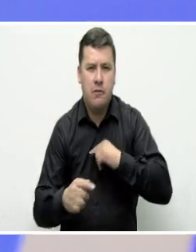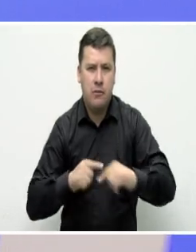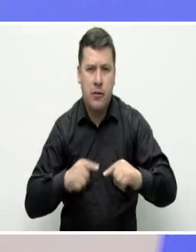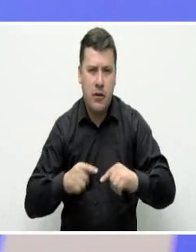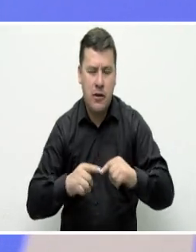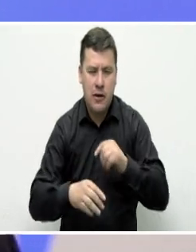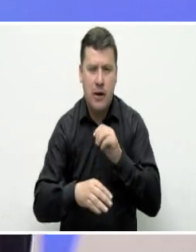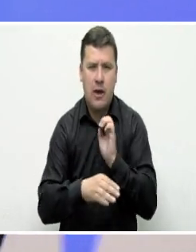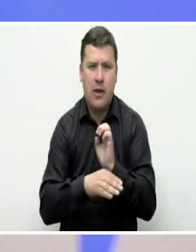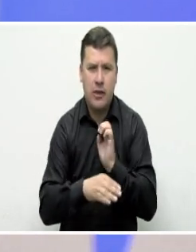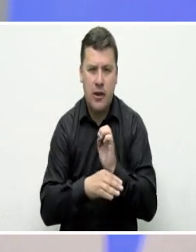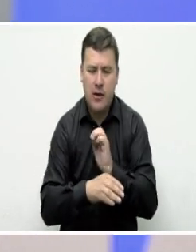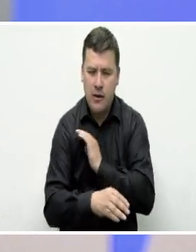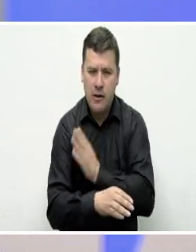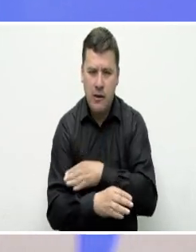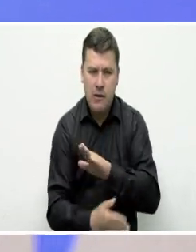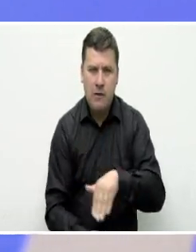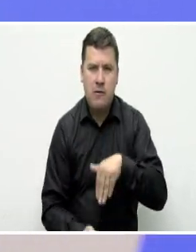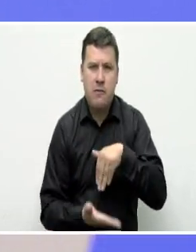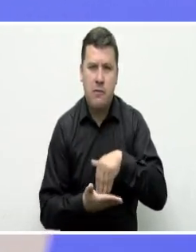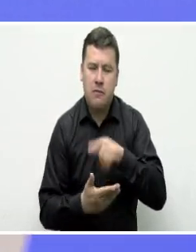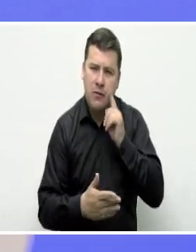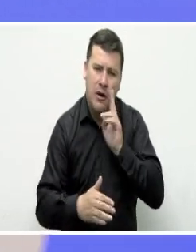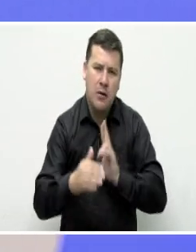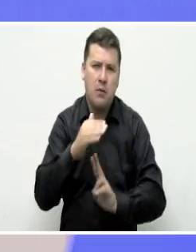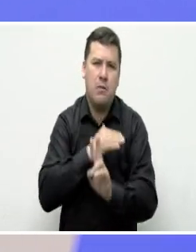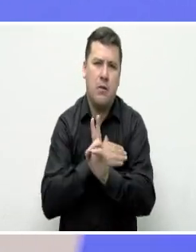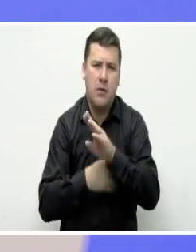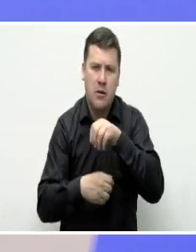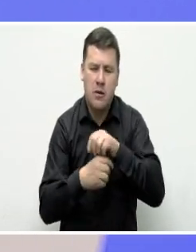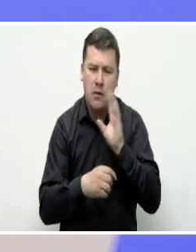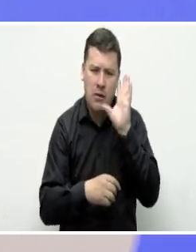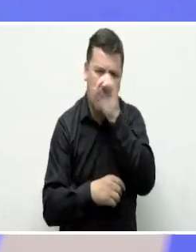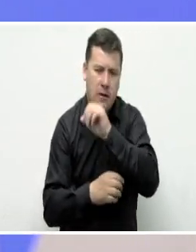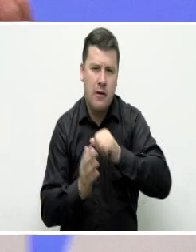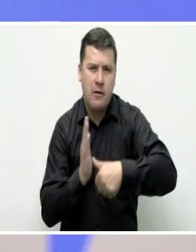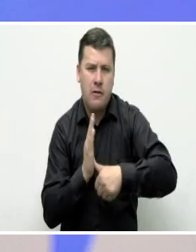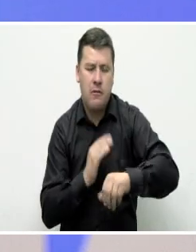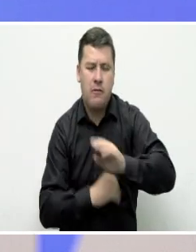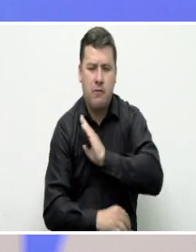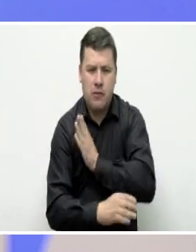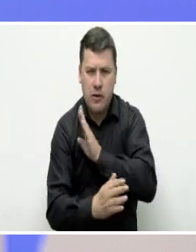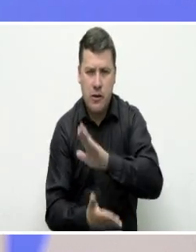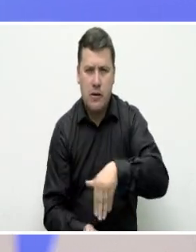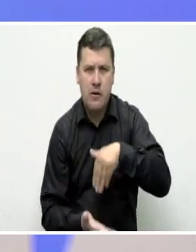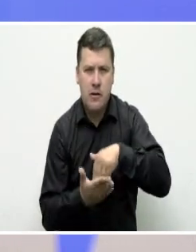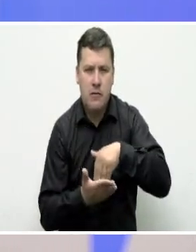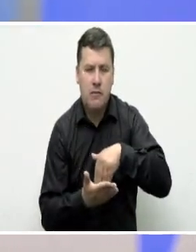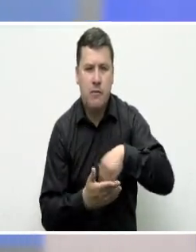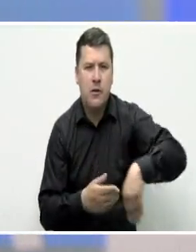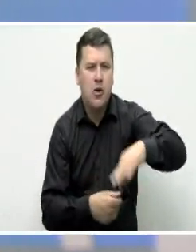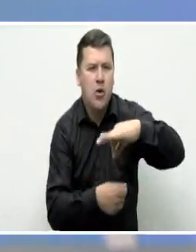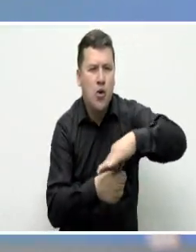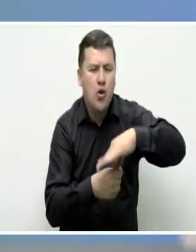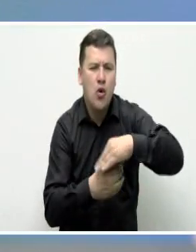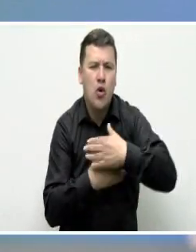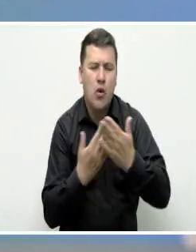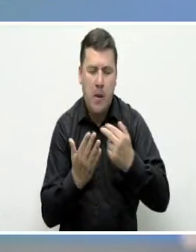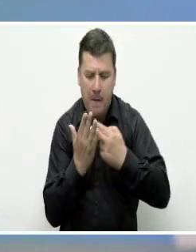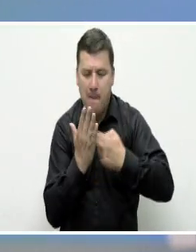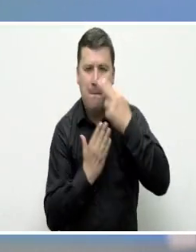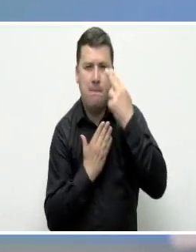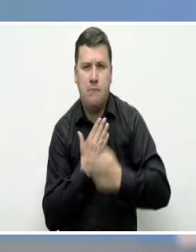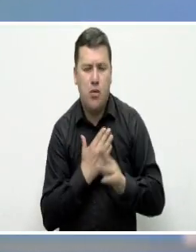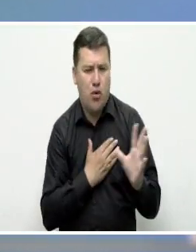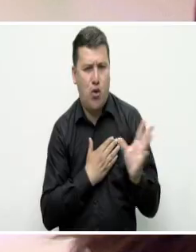administrativo de la entidad, el fortalecimiento de la misión de identificación, el fortalecimiento de lo electoral y nuestro proyecto